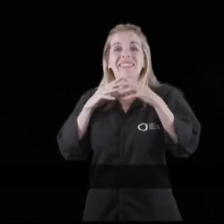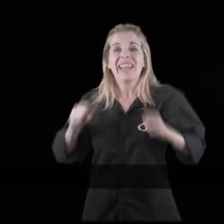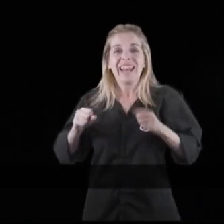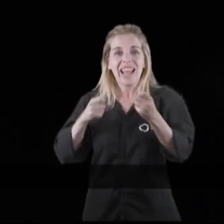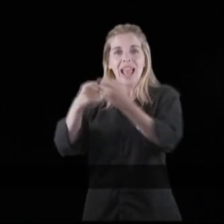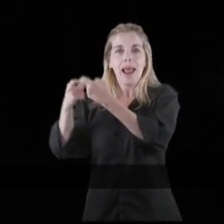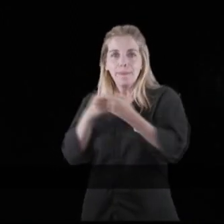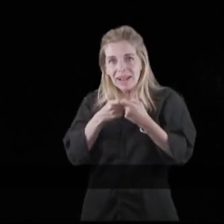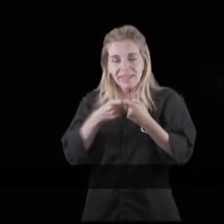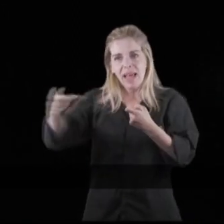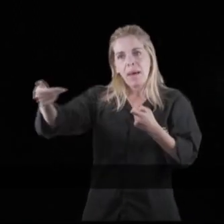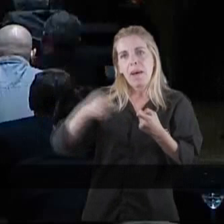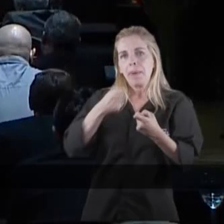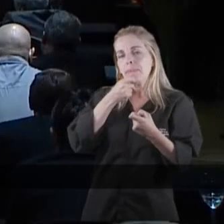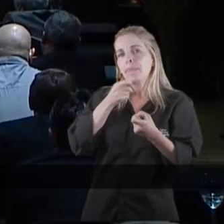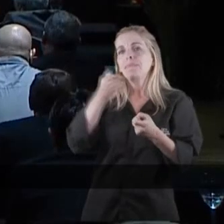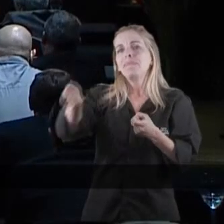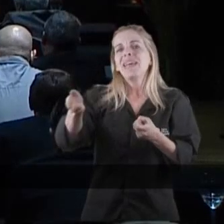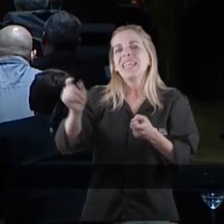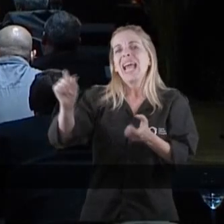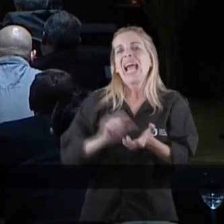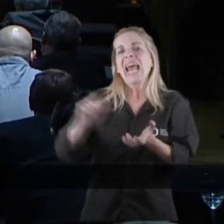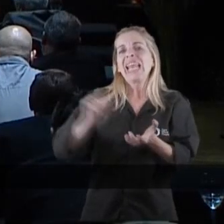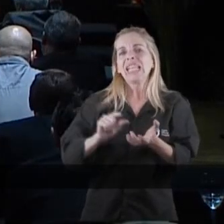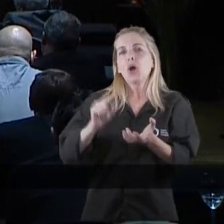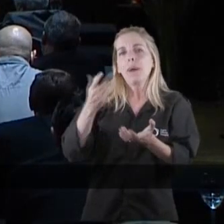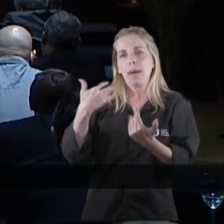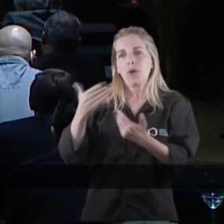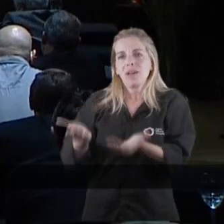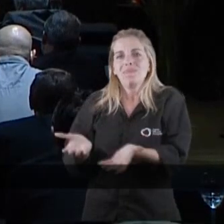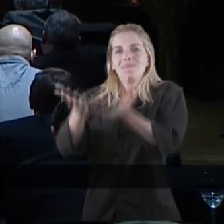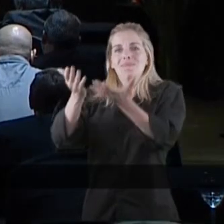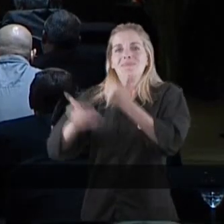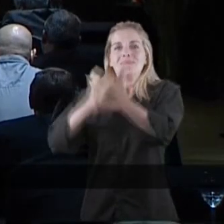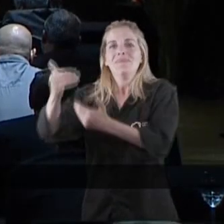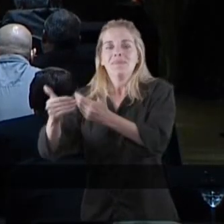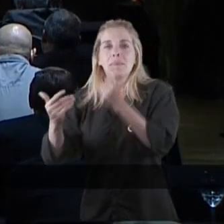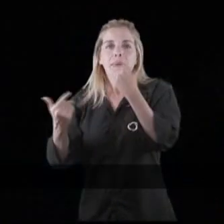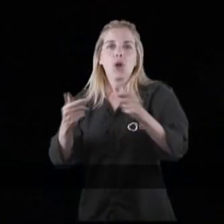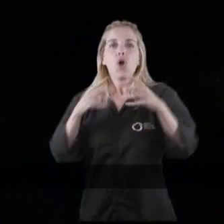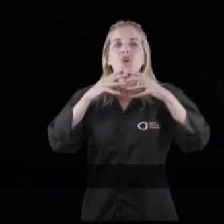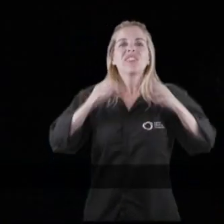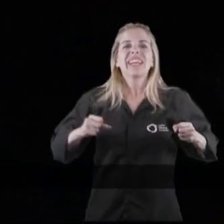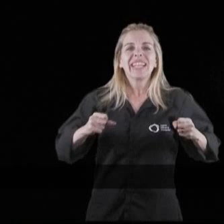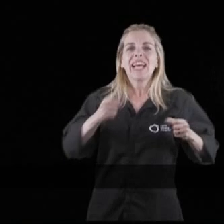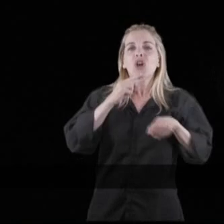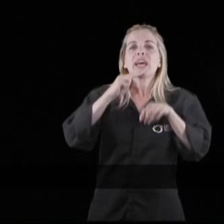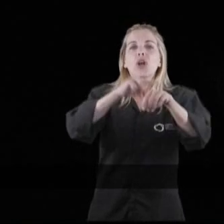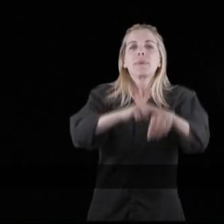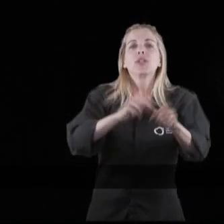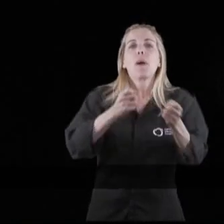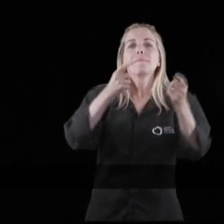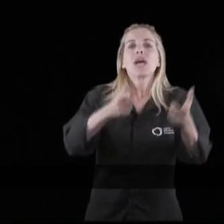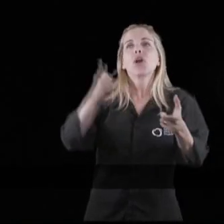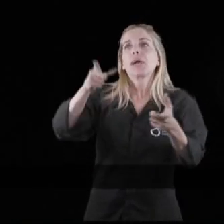lo que le van a pedir es un crédito para poder crecer. Pero nunca van a encontrar un secretario que les diga: mejor es que importes.